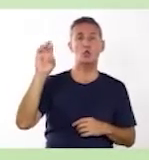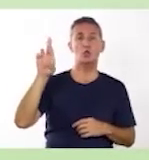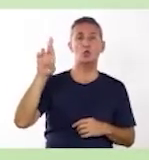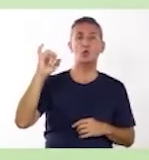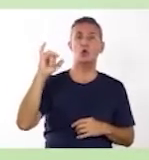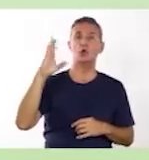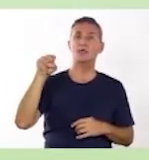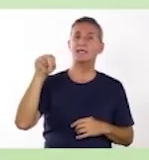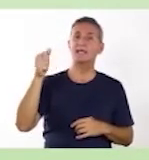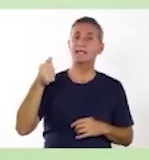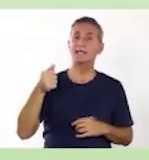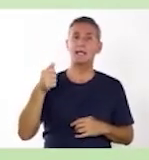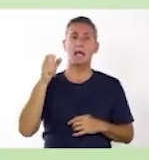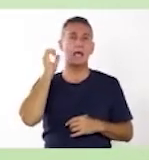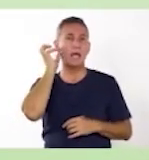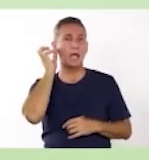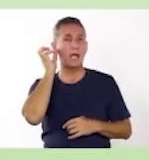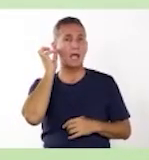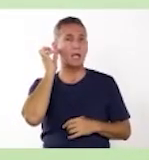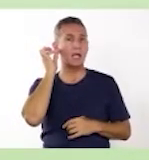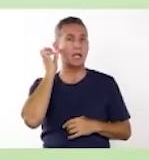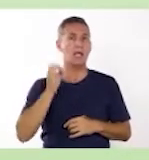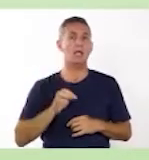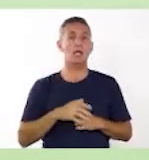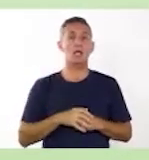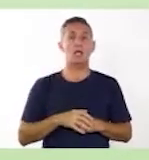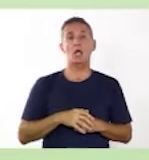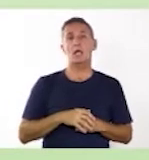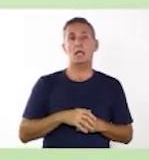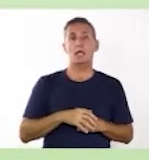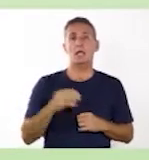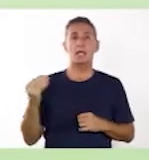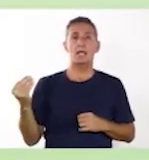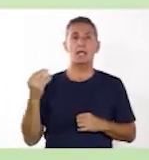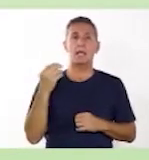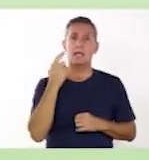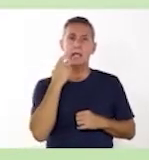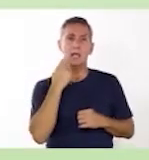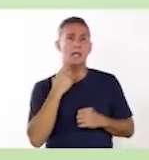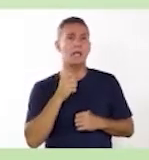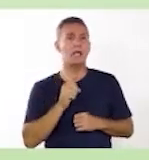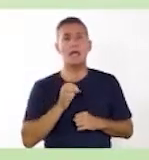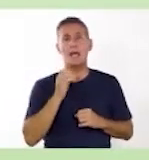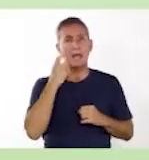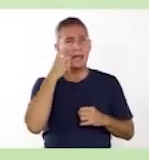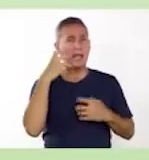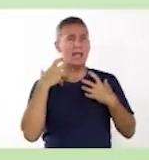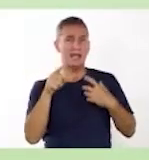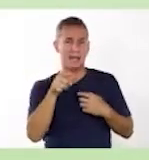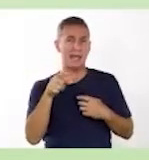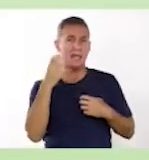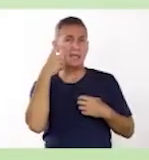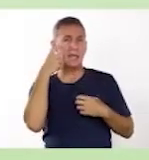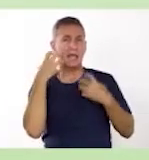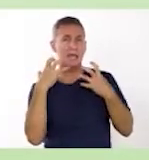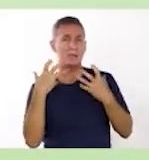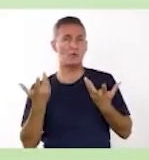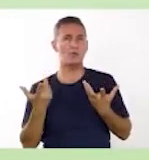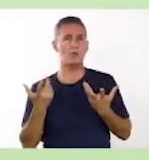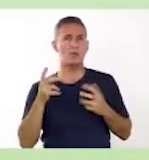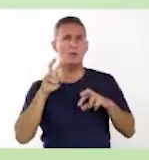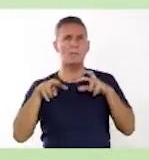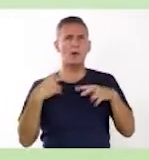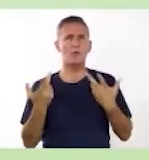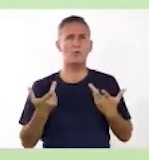es Dorina. Fíjense lo que dice. Su presencia es vital. ¿Por qué? Porque ella es la